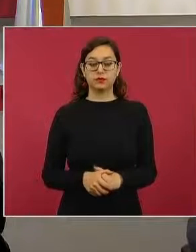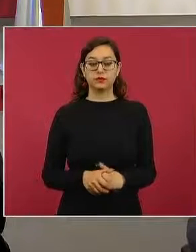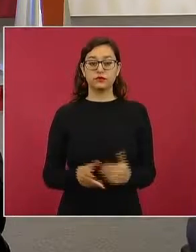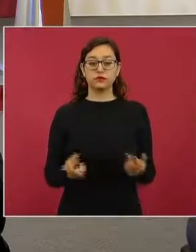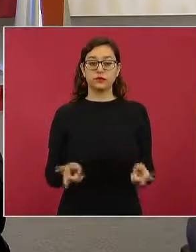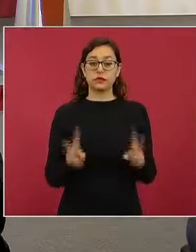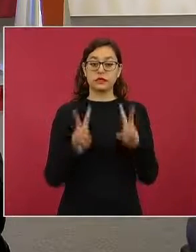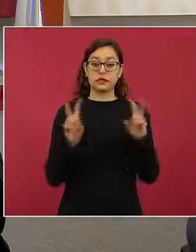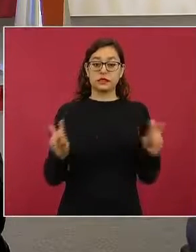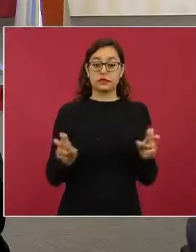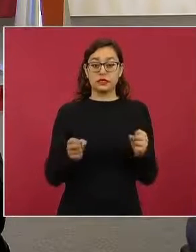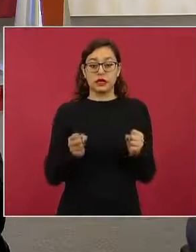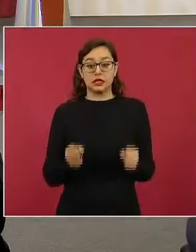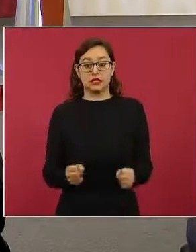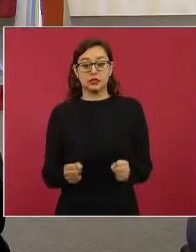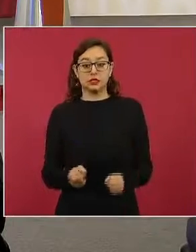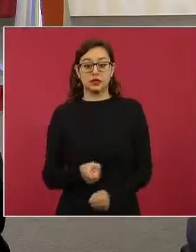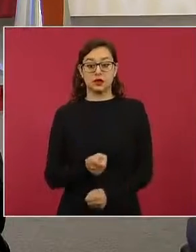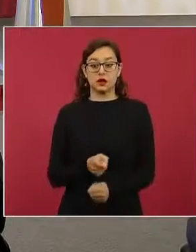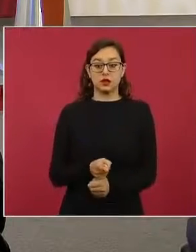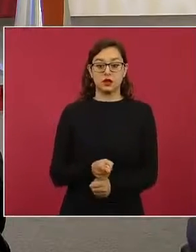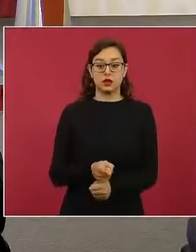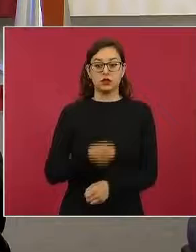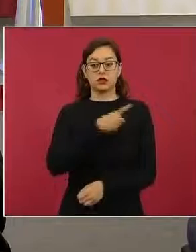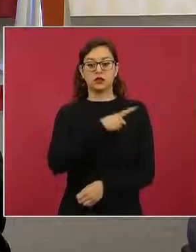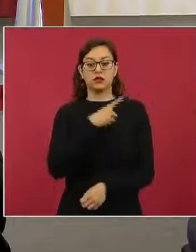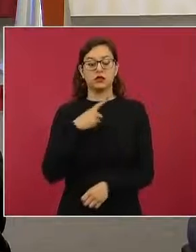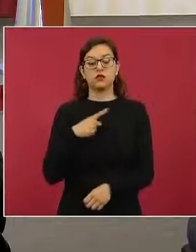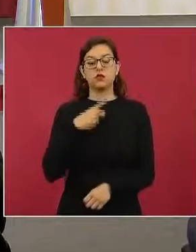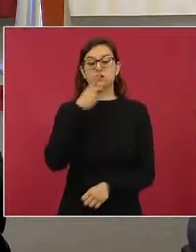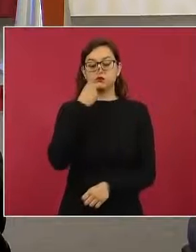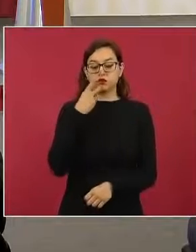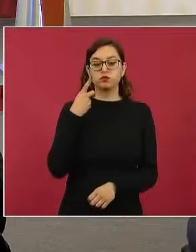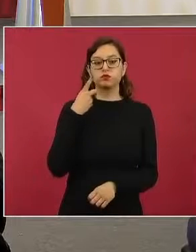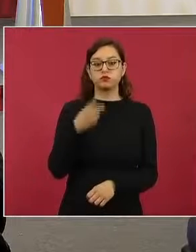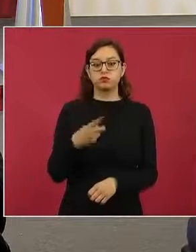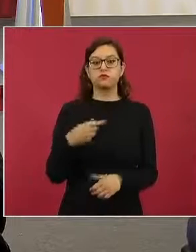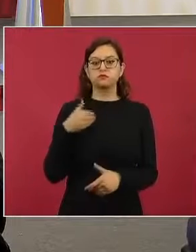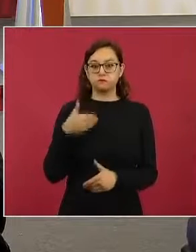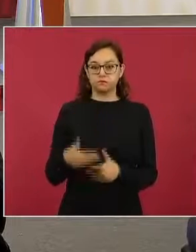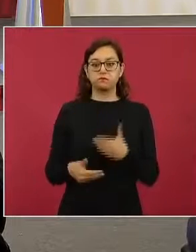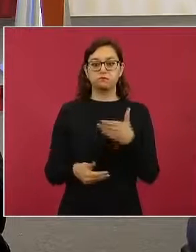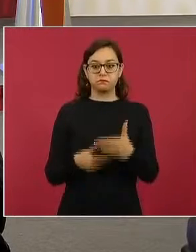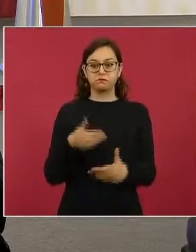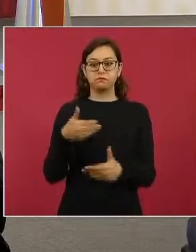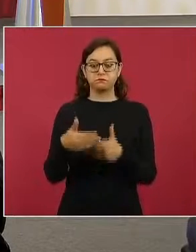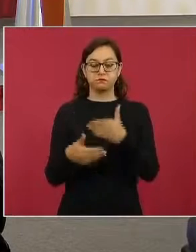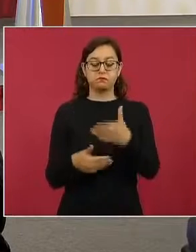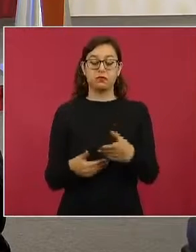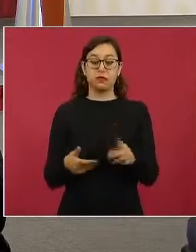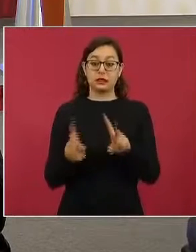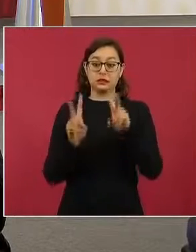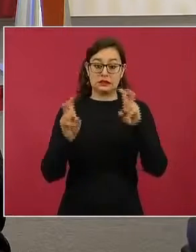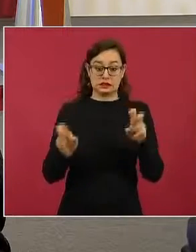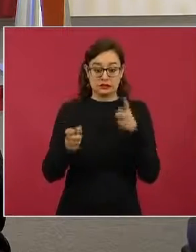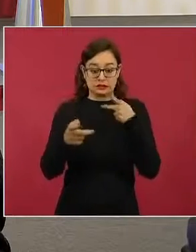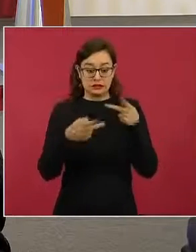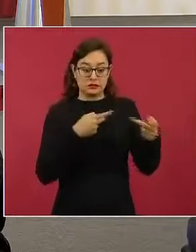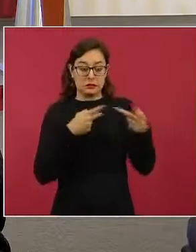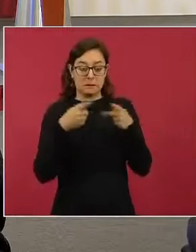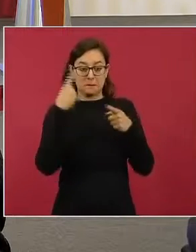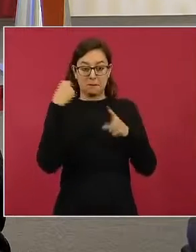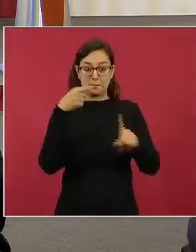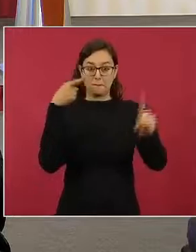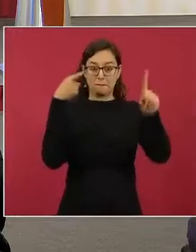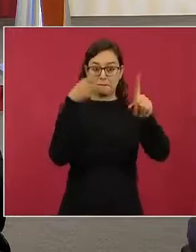respecto a temas de seguridad, mencionar que ha habido avances tanto por la estrategia de pacificación del país como por